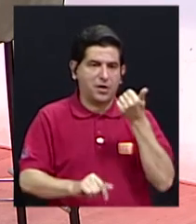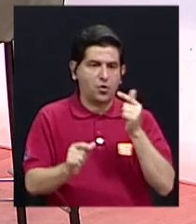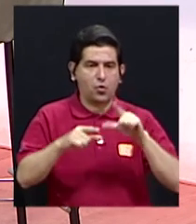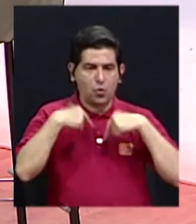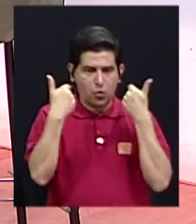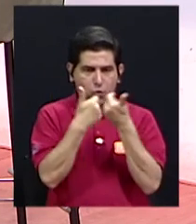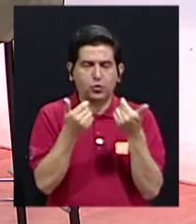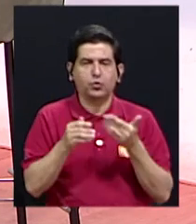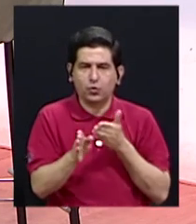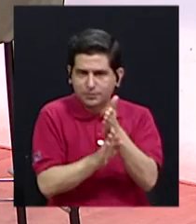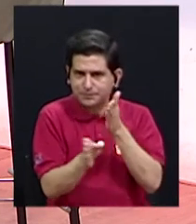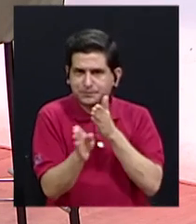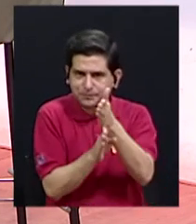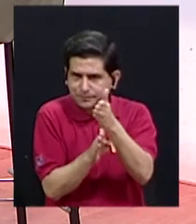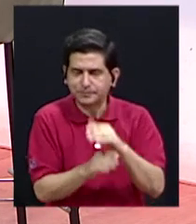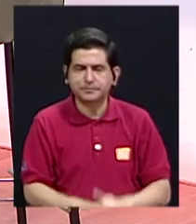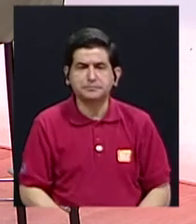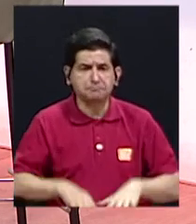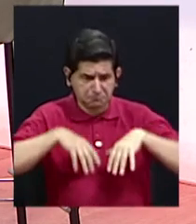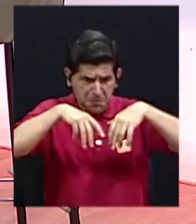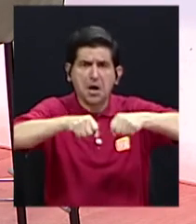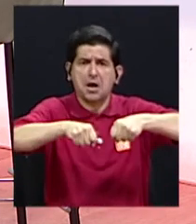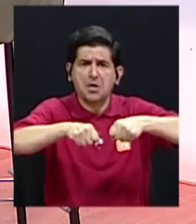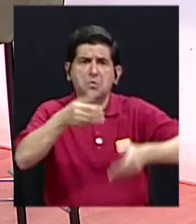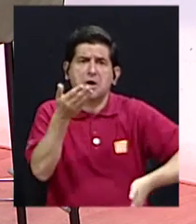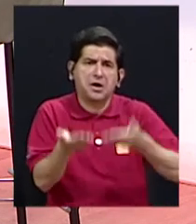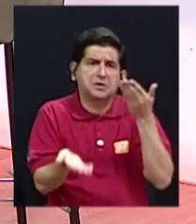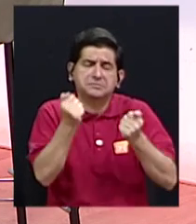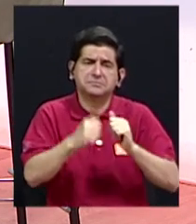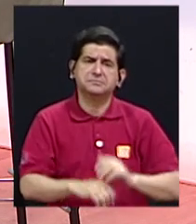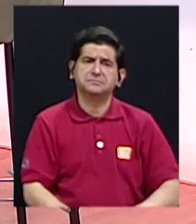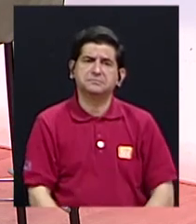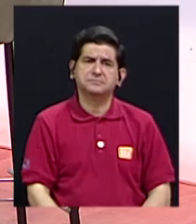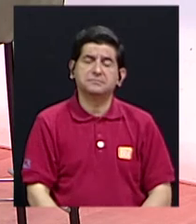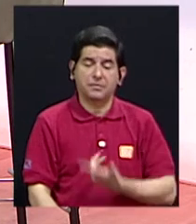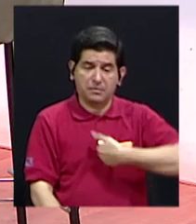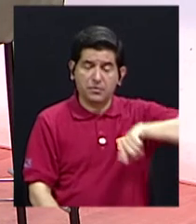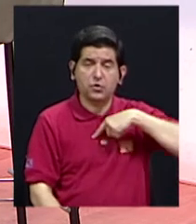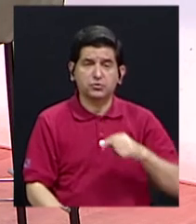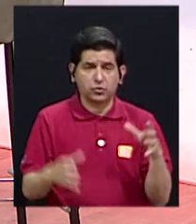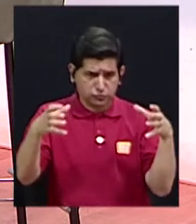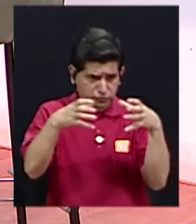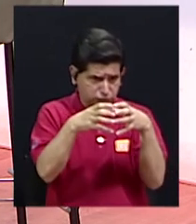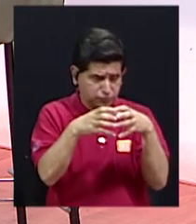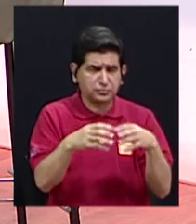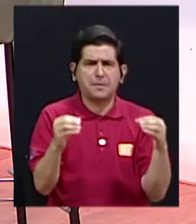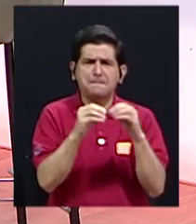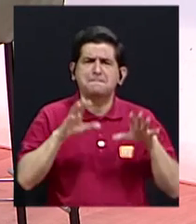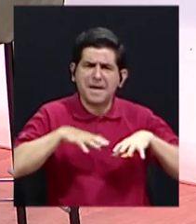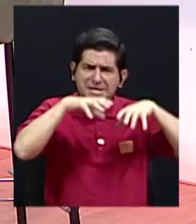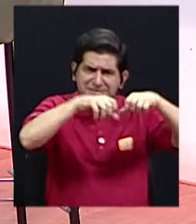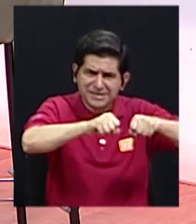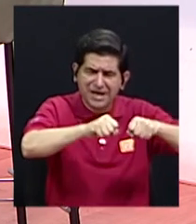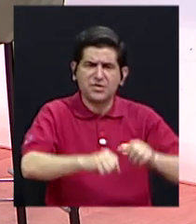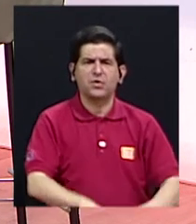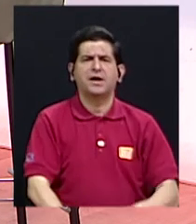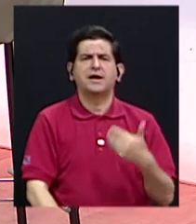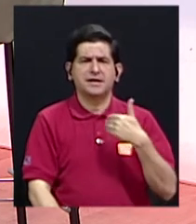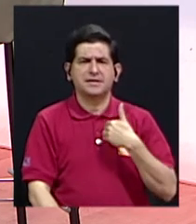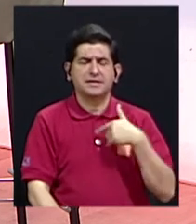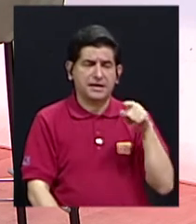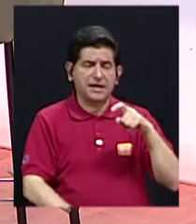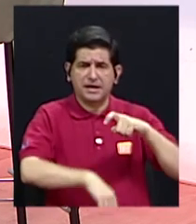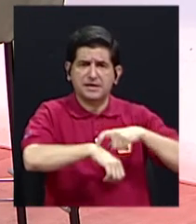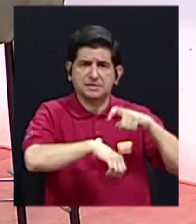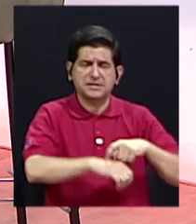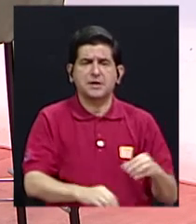de carreras que se gradúan digamos que las nosotros agrupamos las que más gradúan en los que tienen en ese